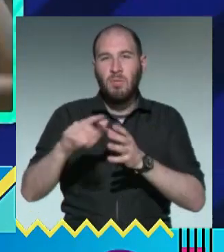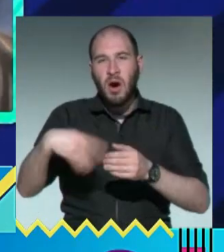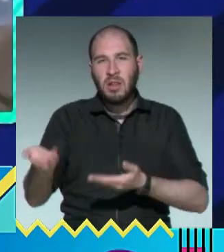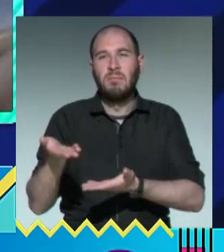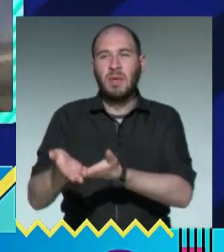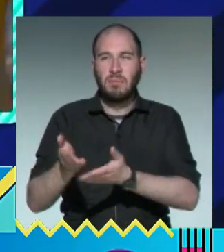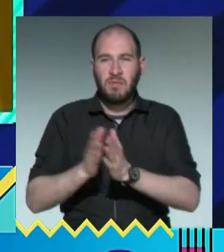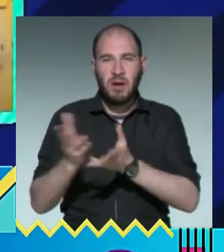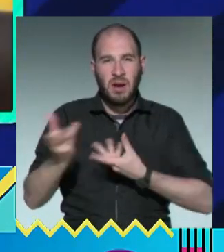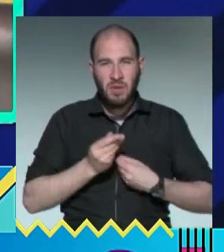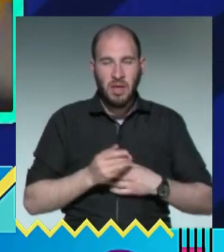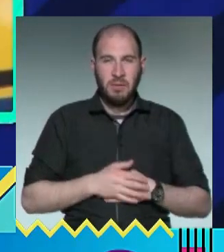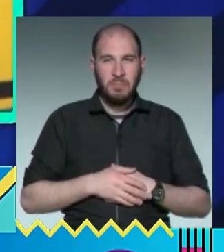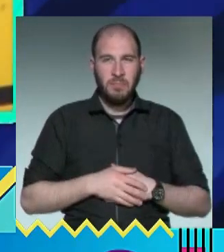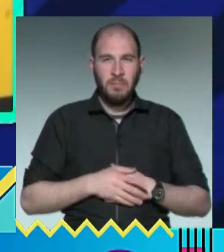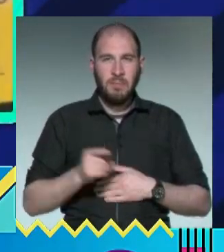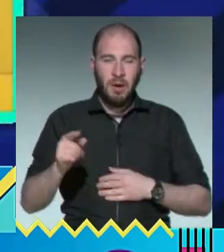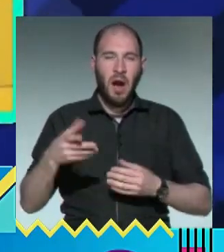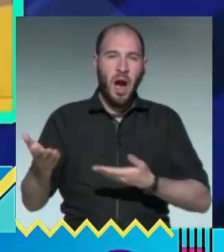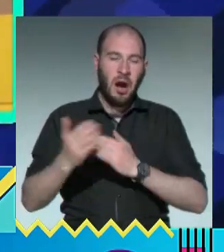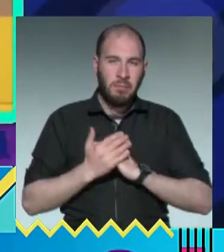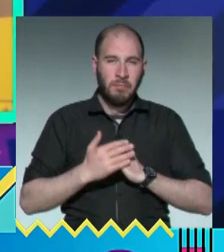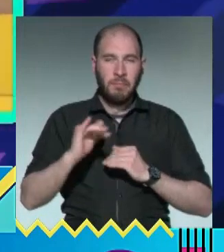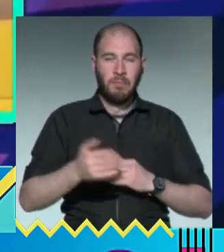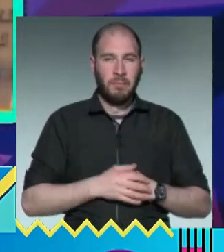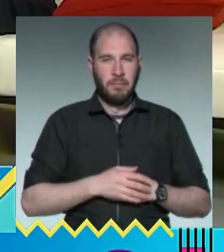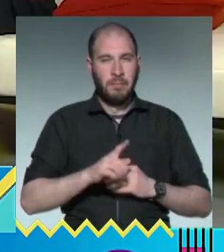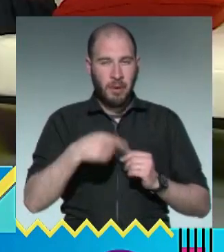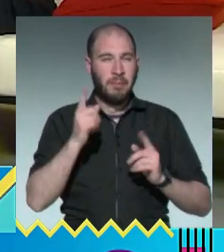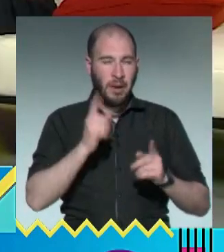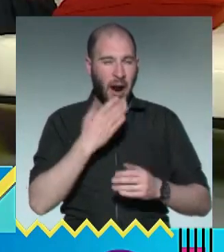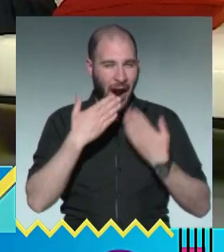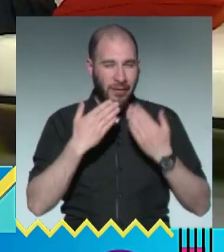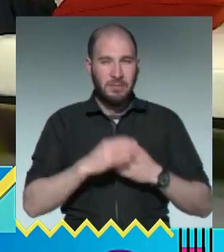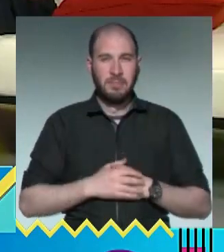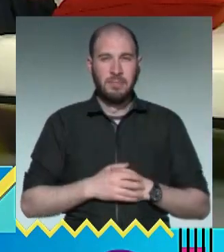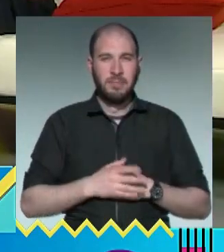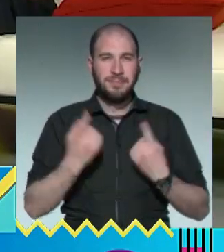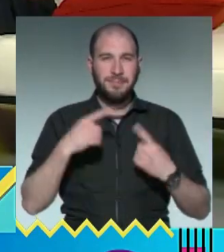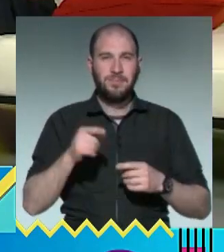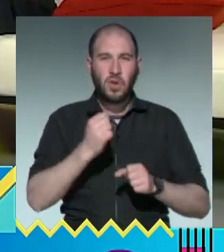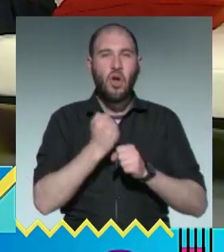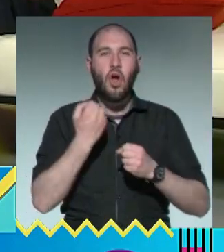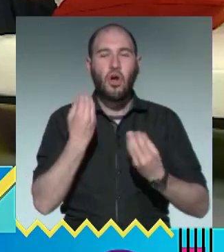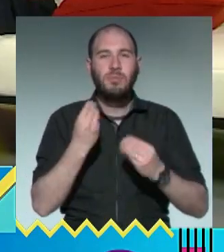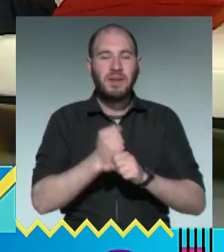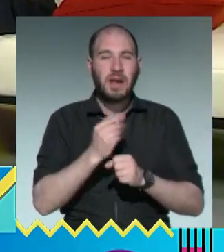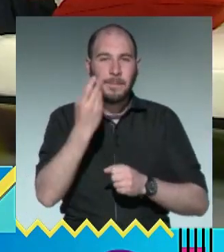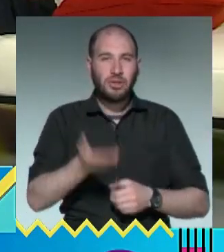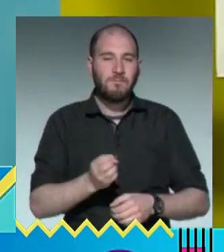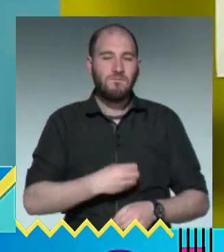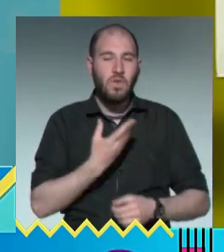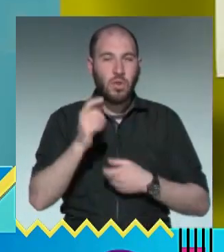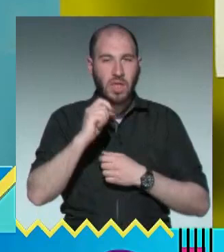cuartel y nos presta apoyo. Bien, vamos a ir a eso también, pero digo, ¿cómo trabaja, ¿no? el bombero voluntario?